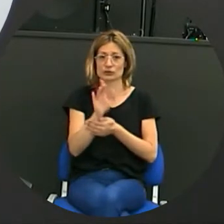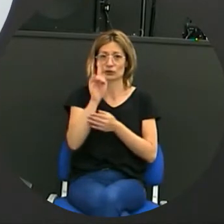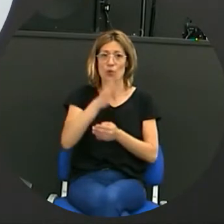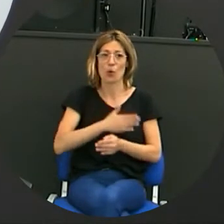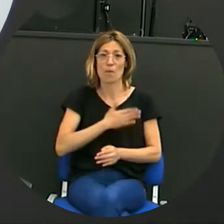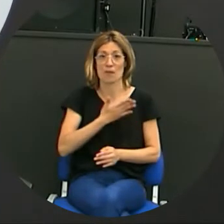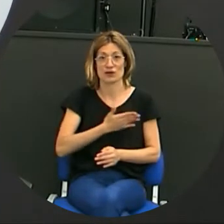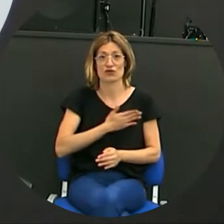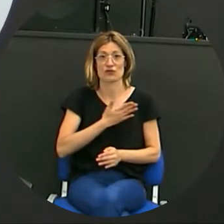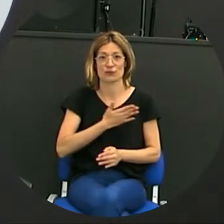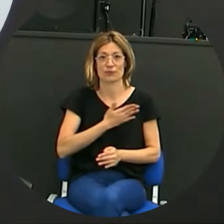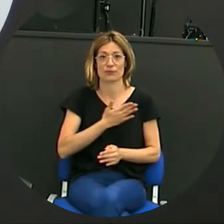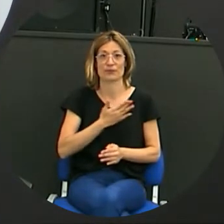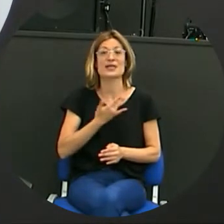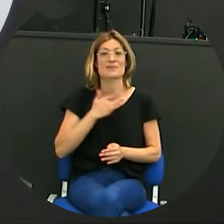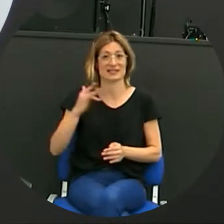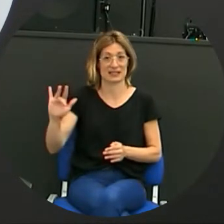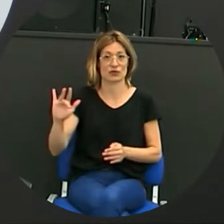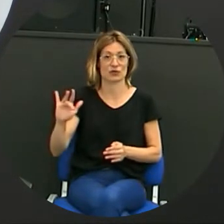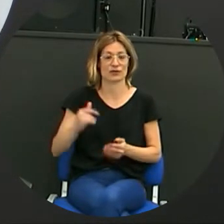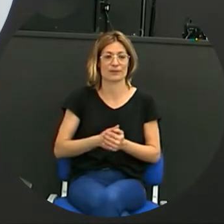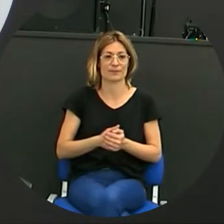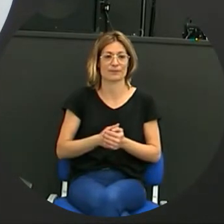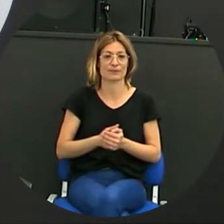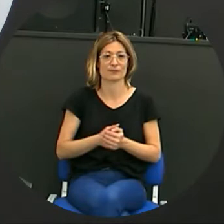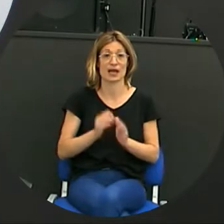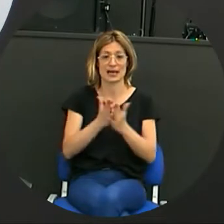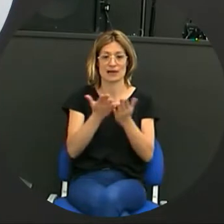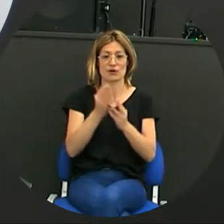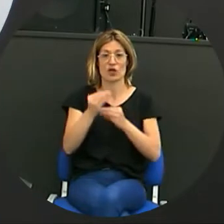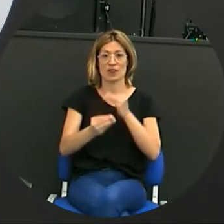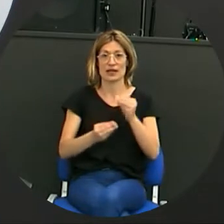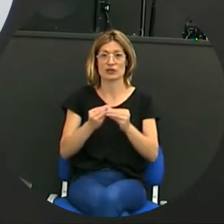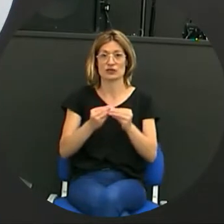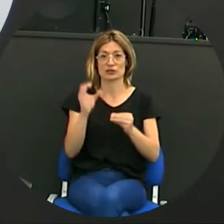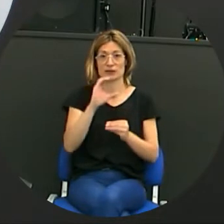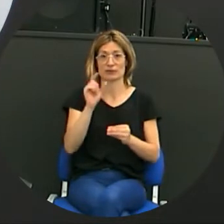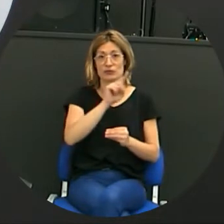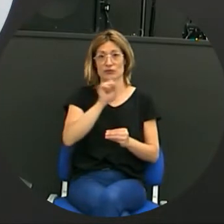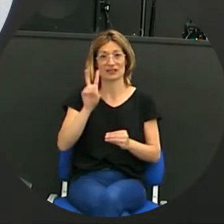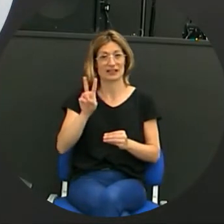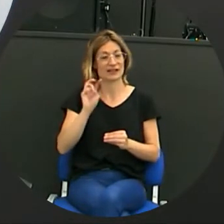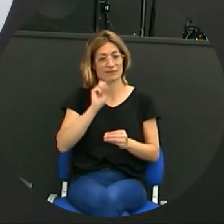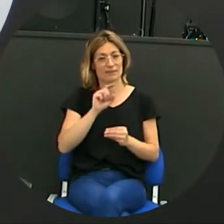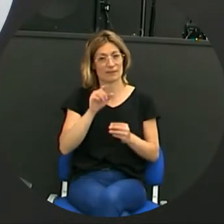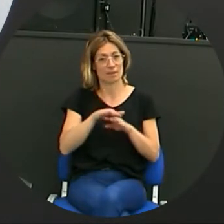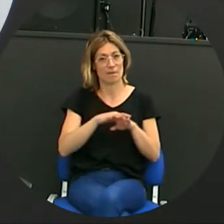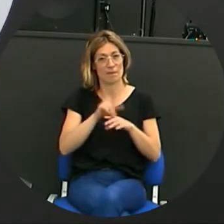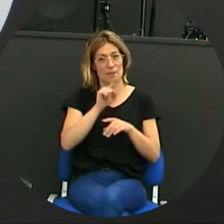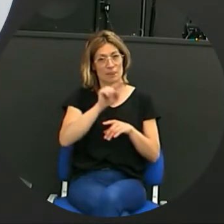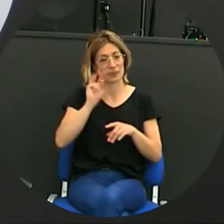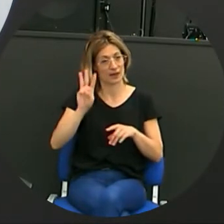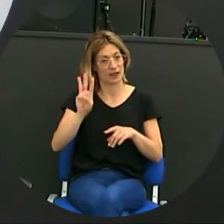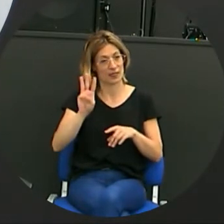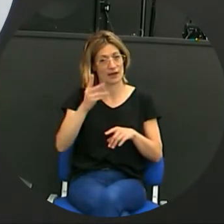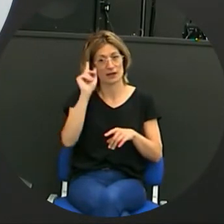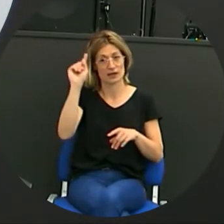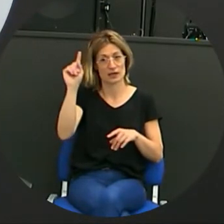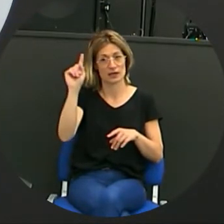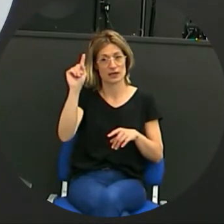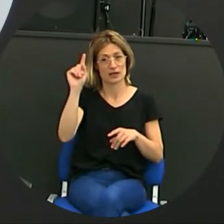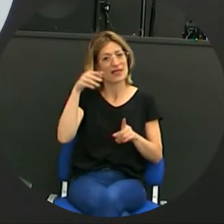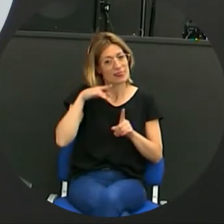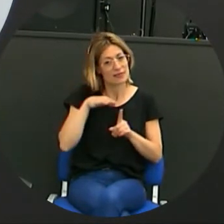y su misericordia. En Hechos 13 vemos claramente que Dios levantó a aquellos discípulos